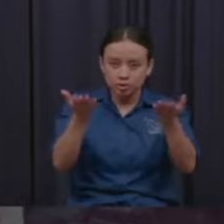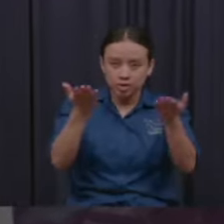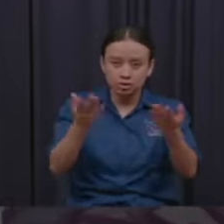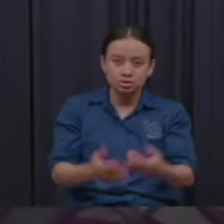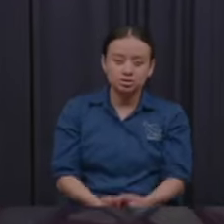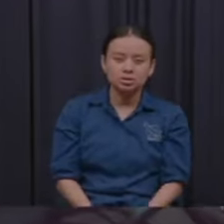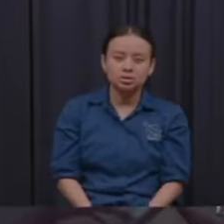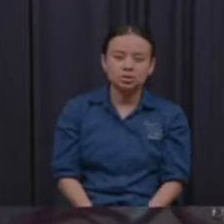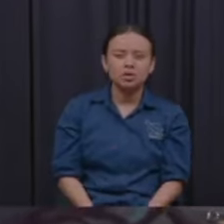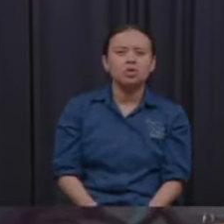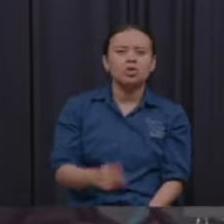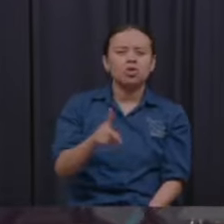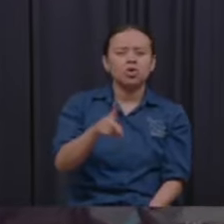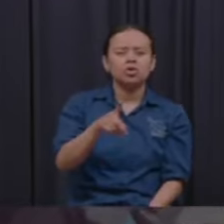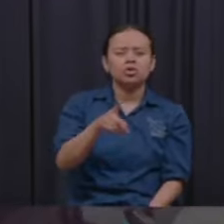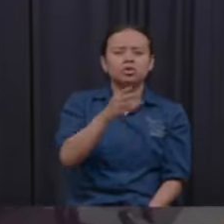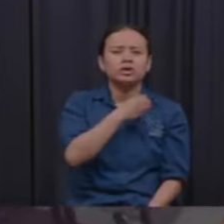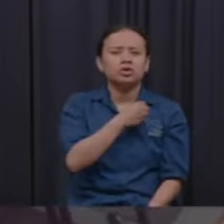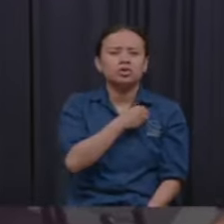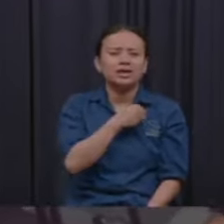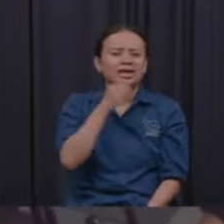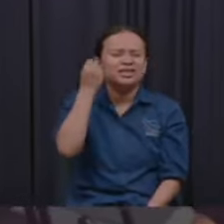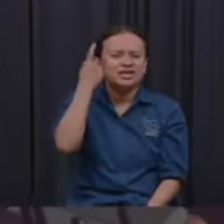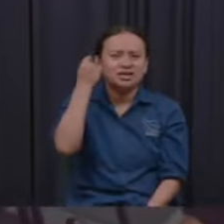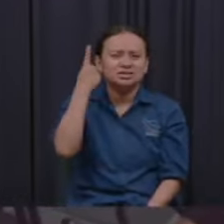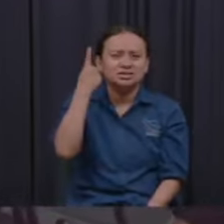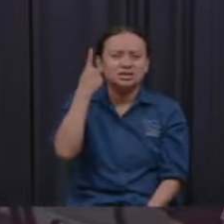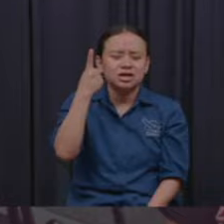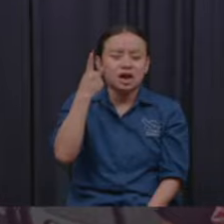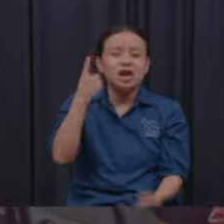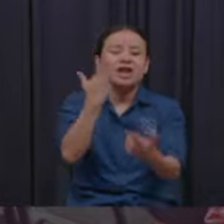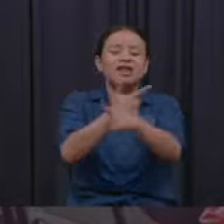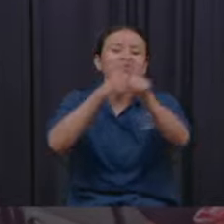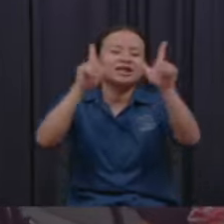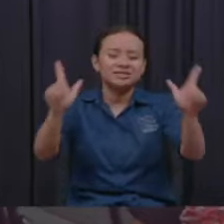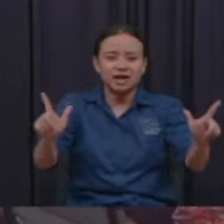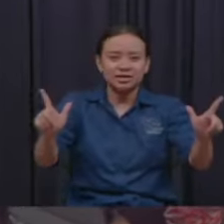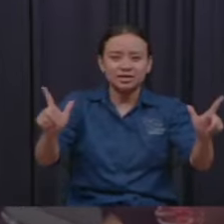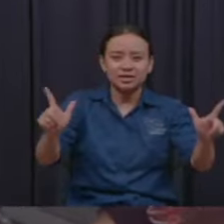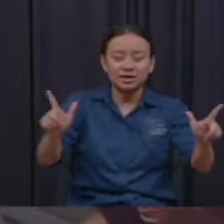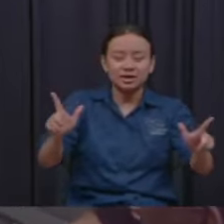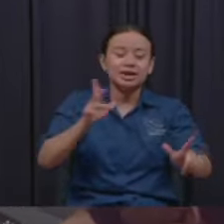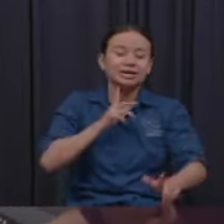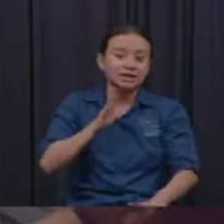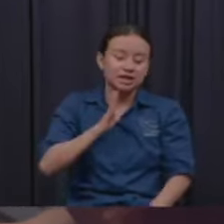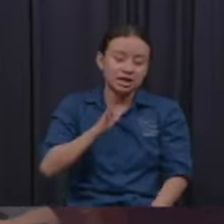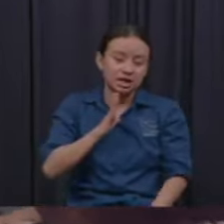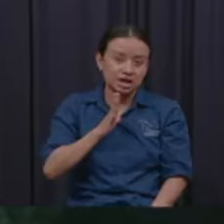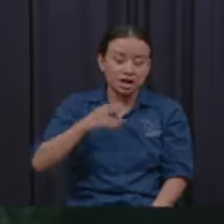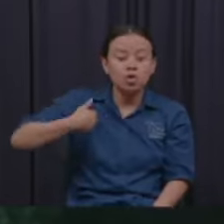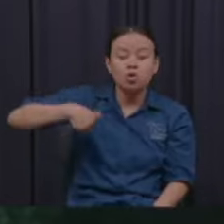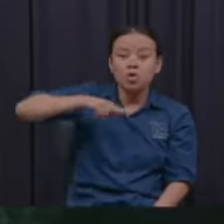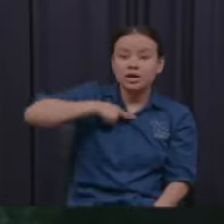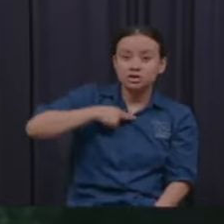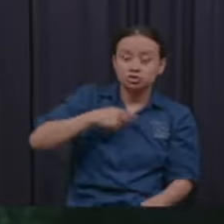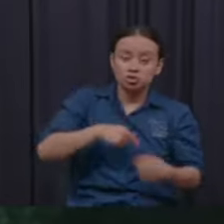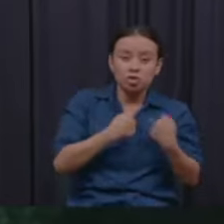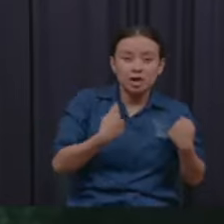está que hay una libertad que nuestro corazón, nuestro